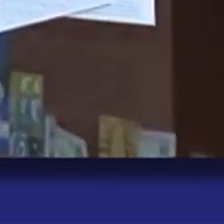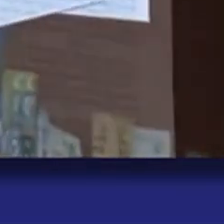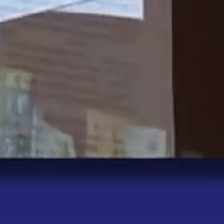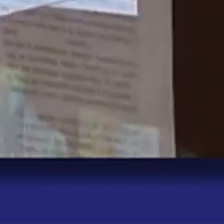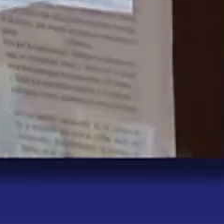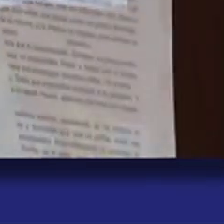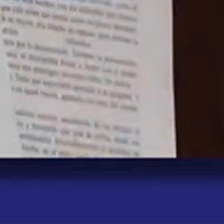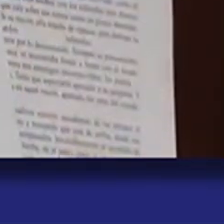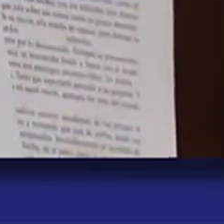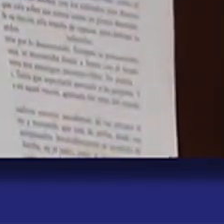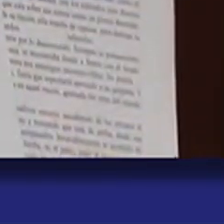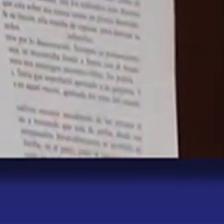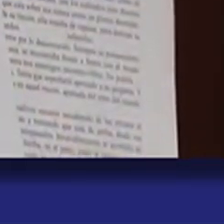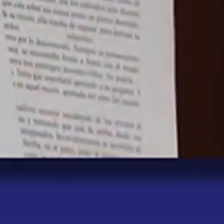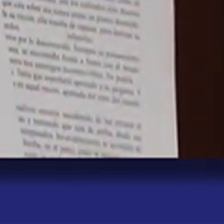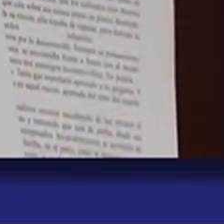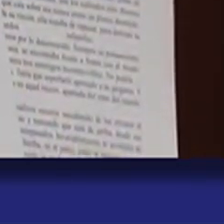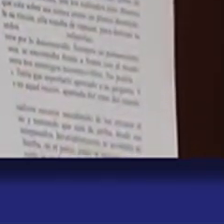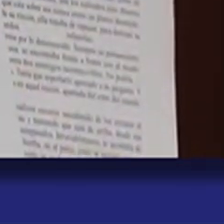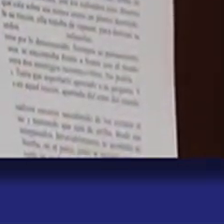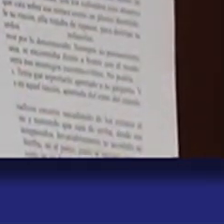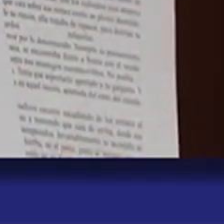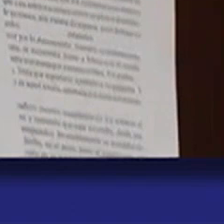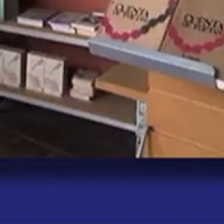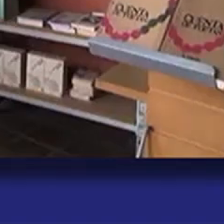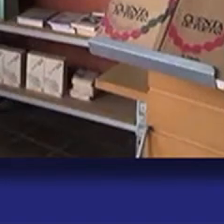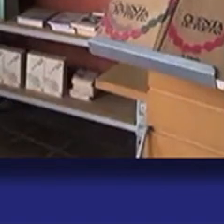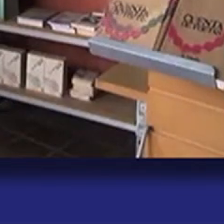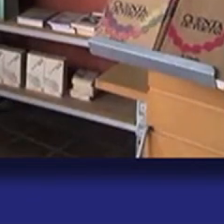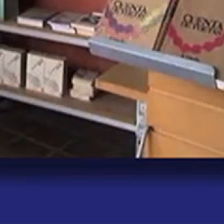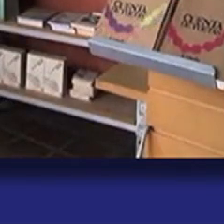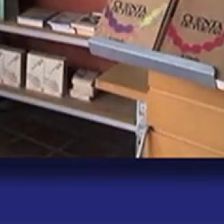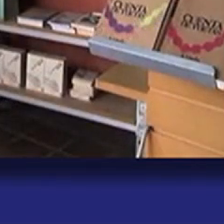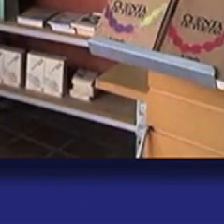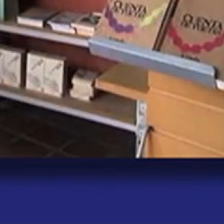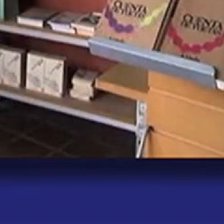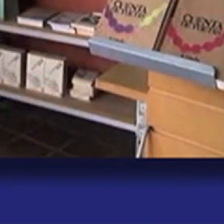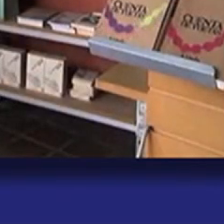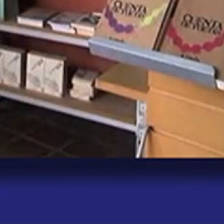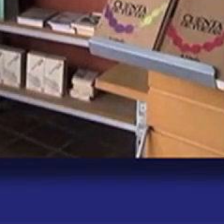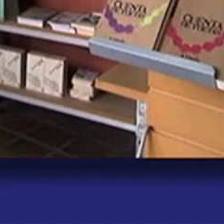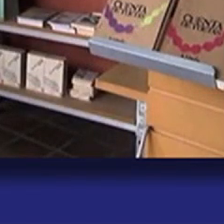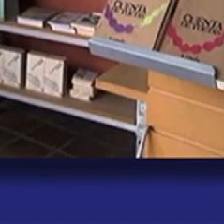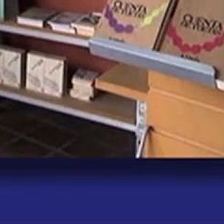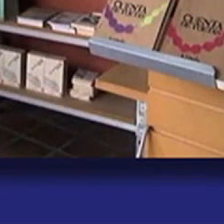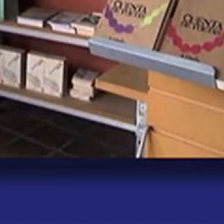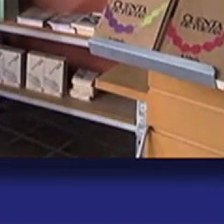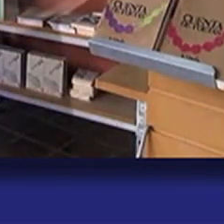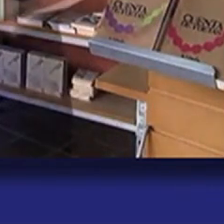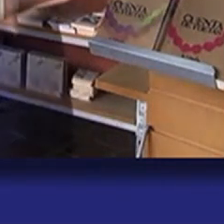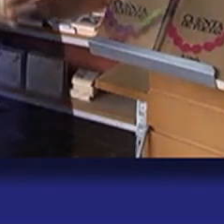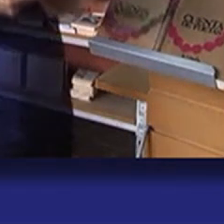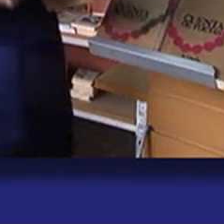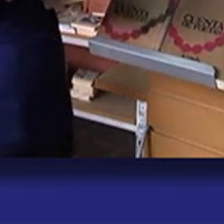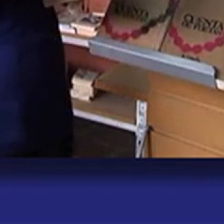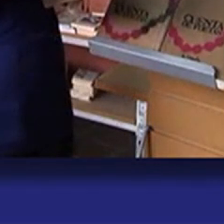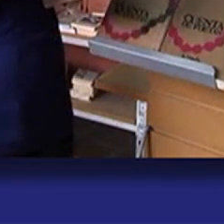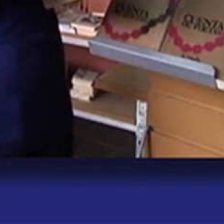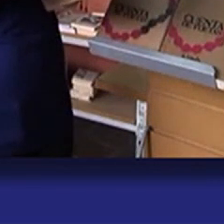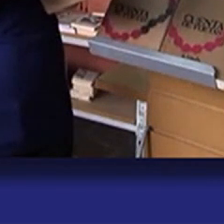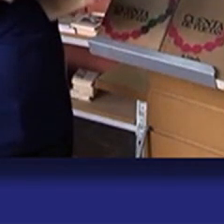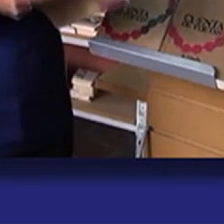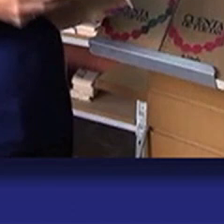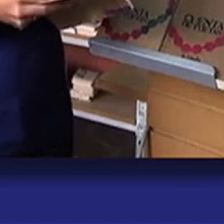Eva está dentro de su gato, de Gabriel García Márquez. Echa el cuento de esta tragedia con un giro final muy felino. Y